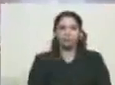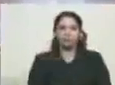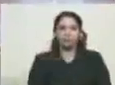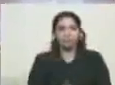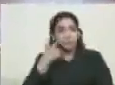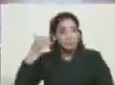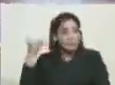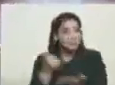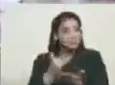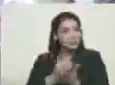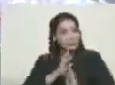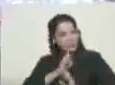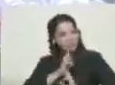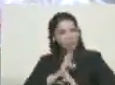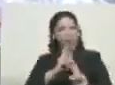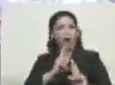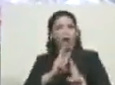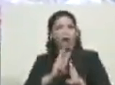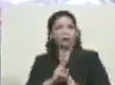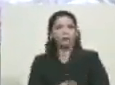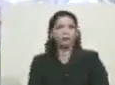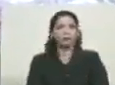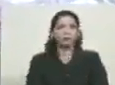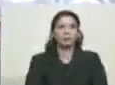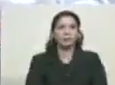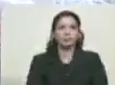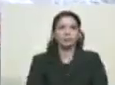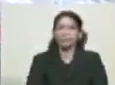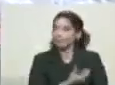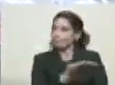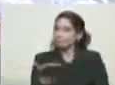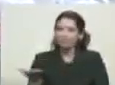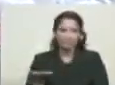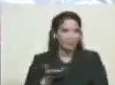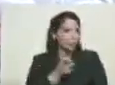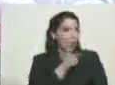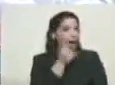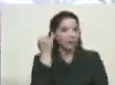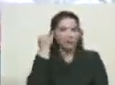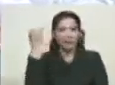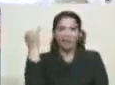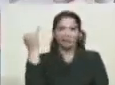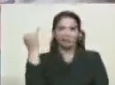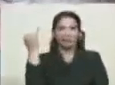Mire, sería una respuesta. Ustedes no tienen idea.